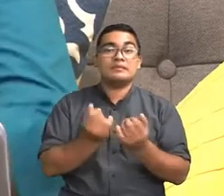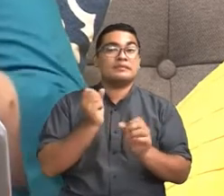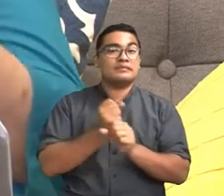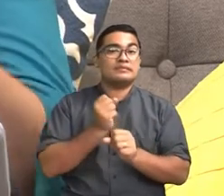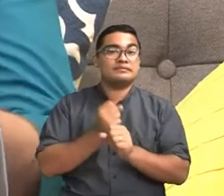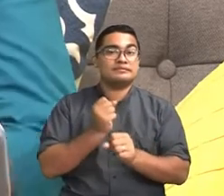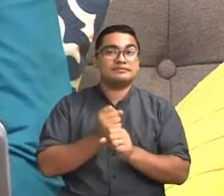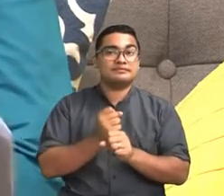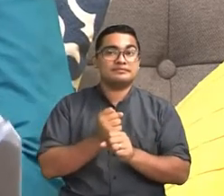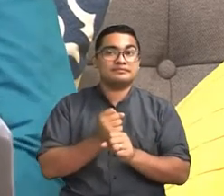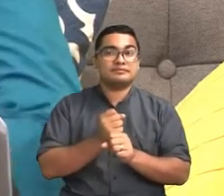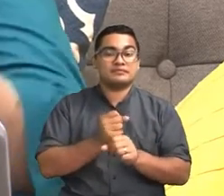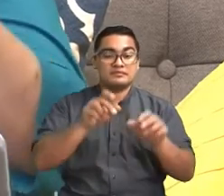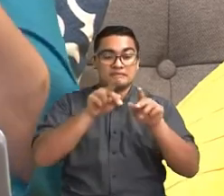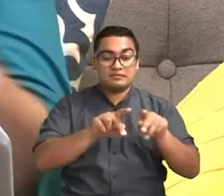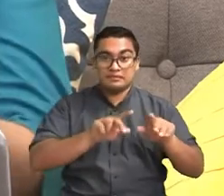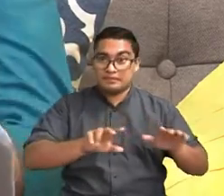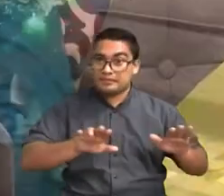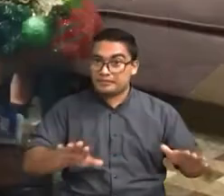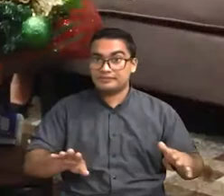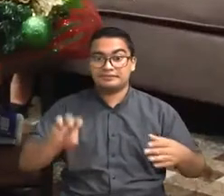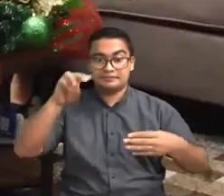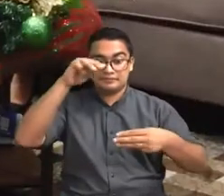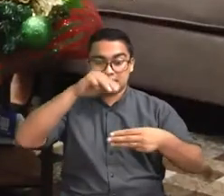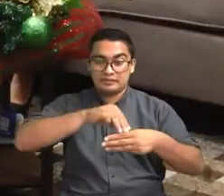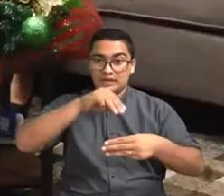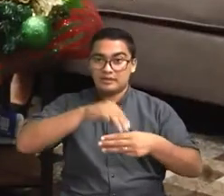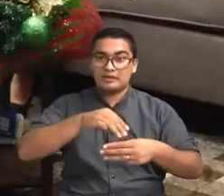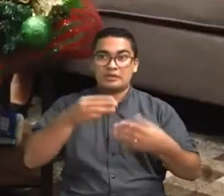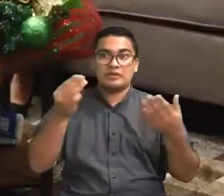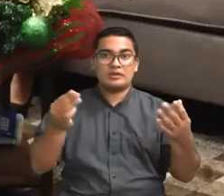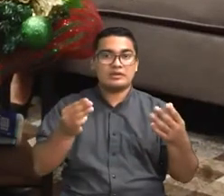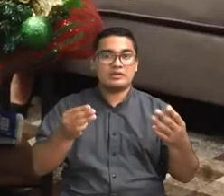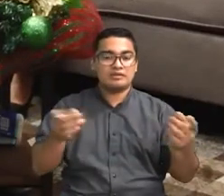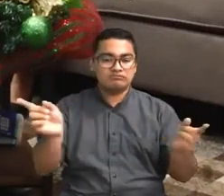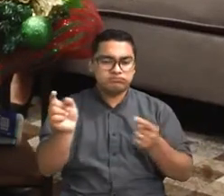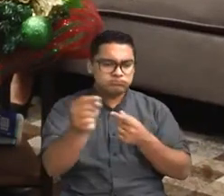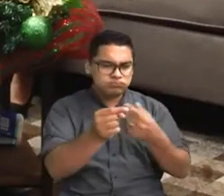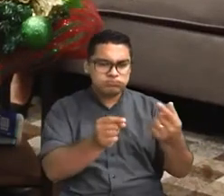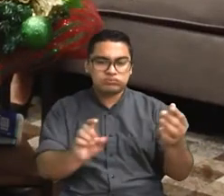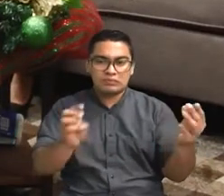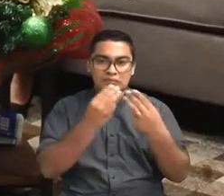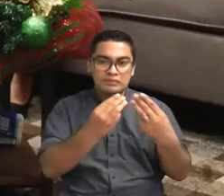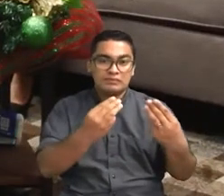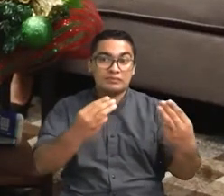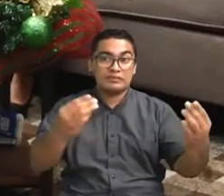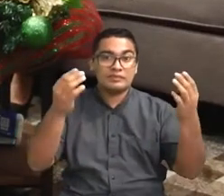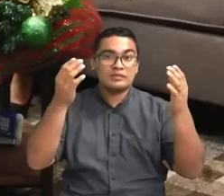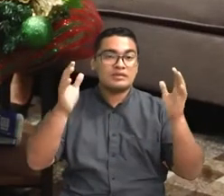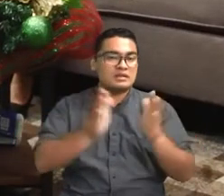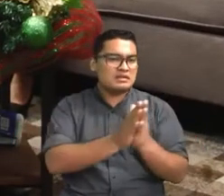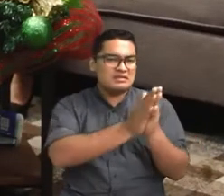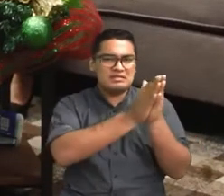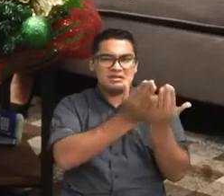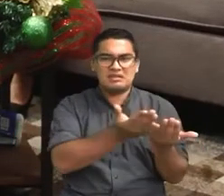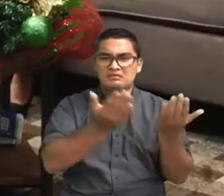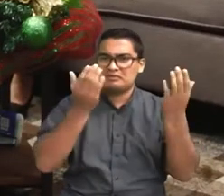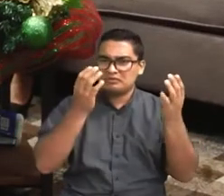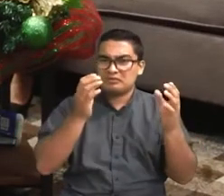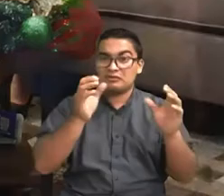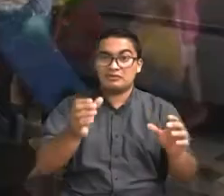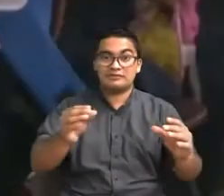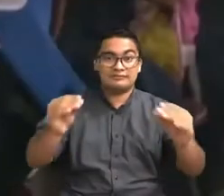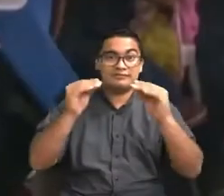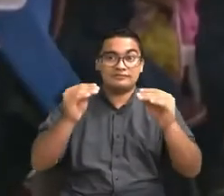un currículum, que trabaja metodología, que trabaja material educativo, que trabaja libros de